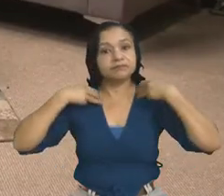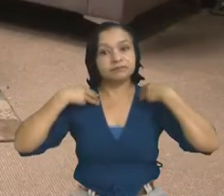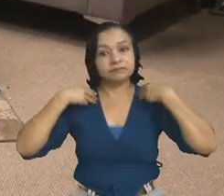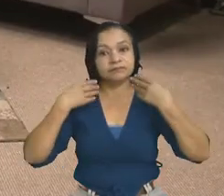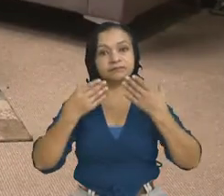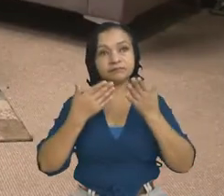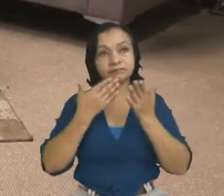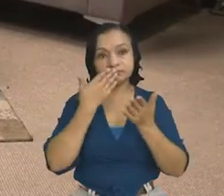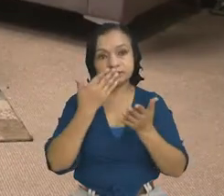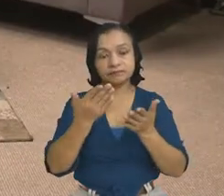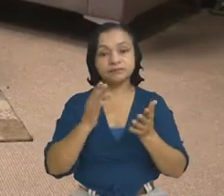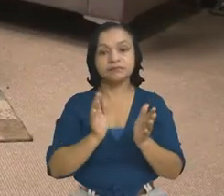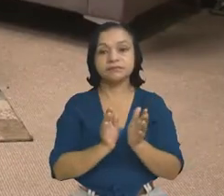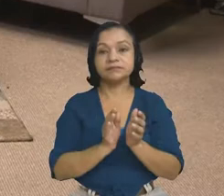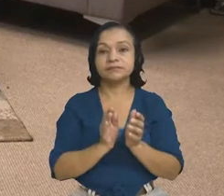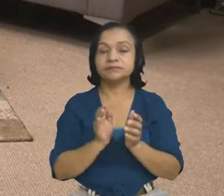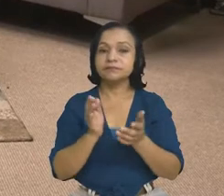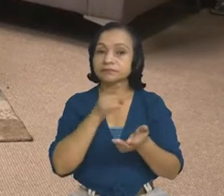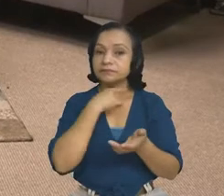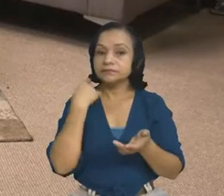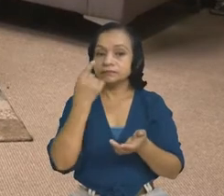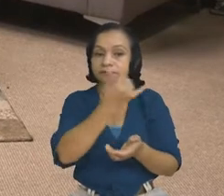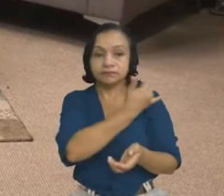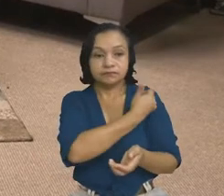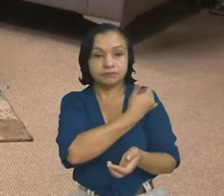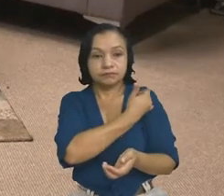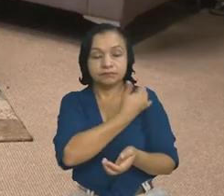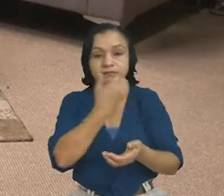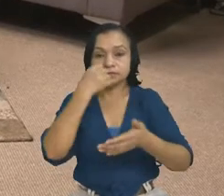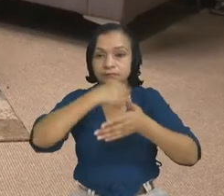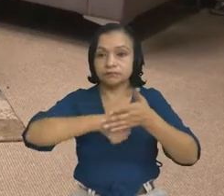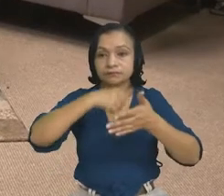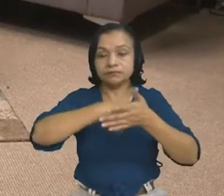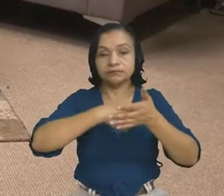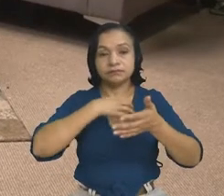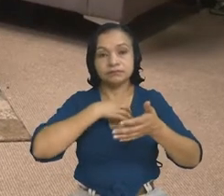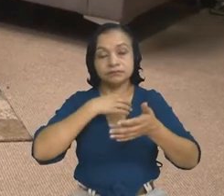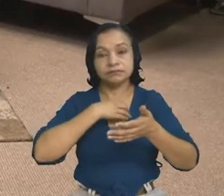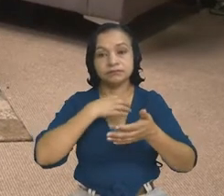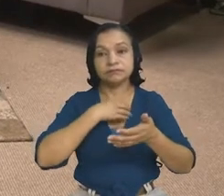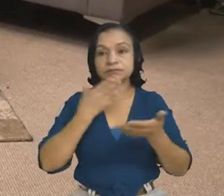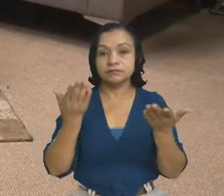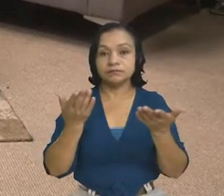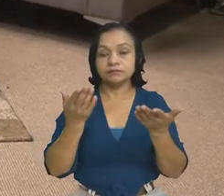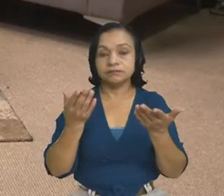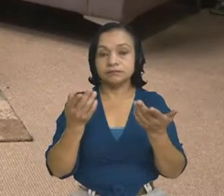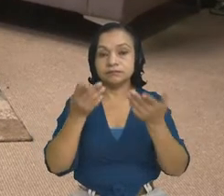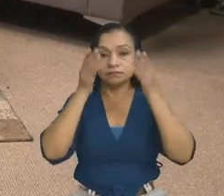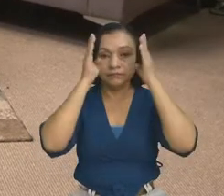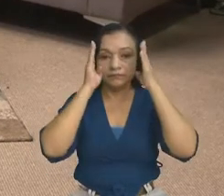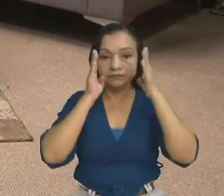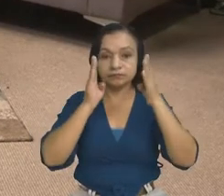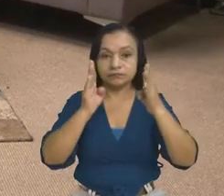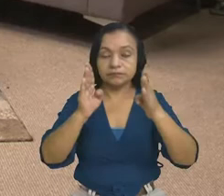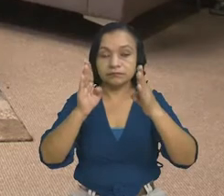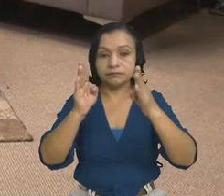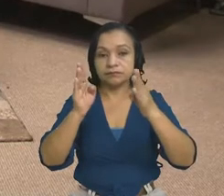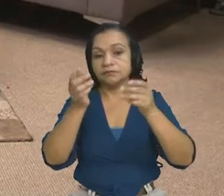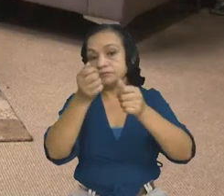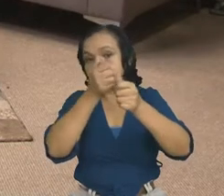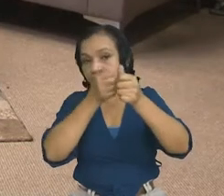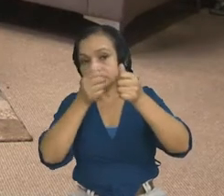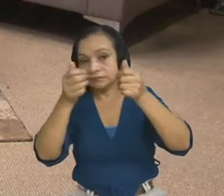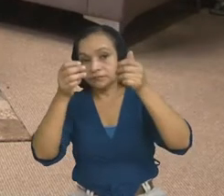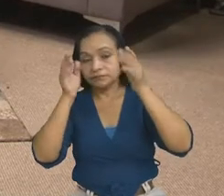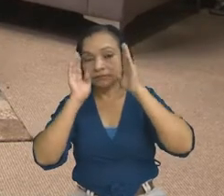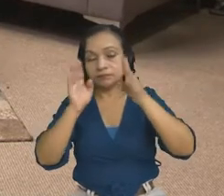Moderna, pionera. Realmente este hospital viene a fortalecer, ¿no?, todo el proceso a nivel de la atención secundaria, ¿no?, que requiere a